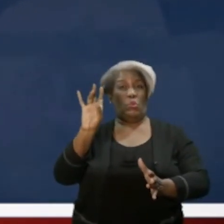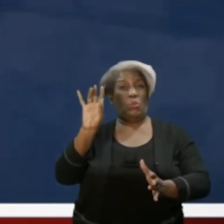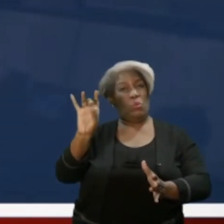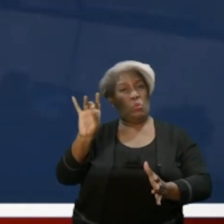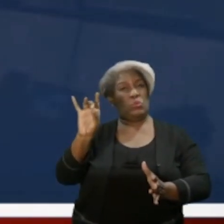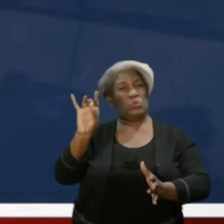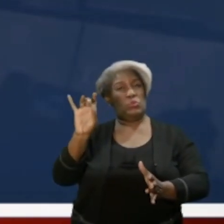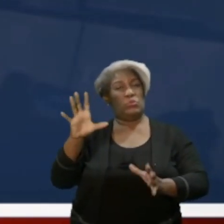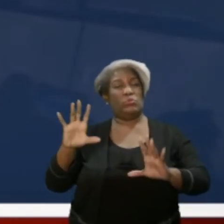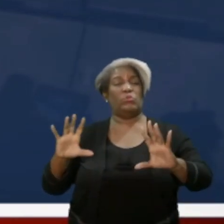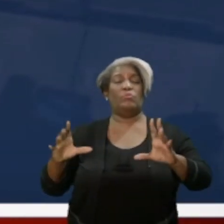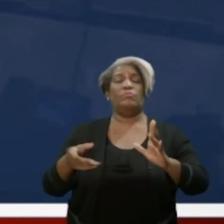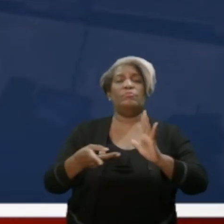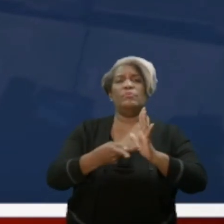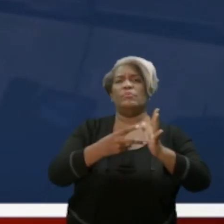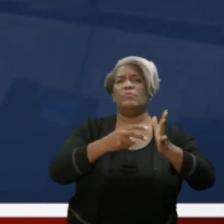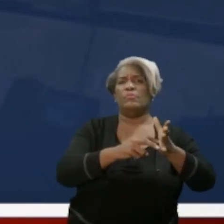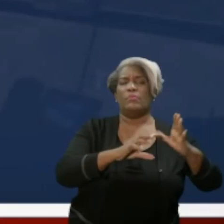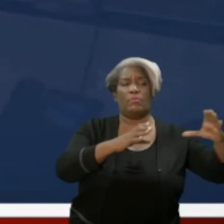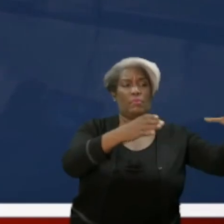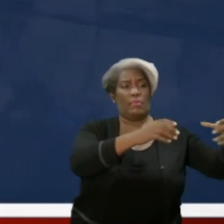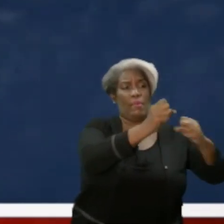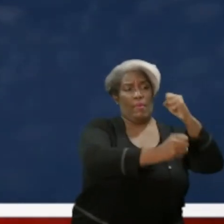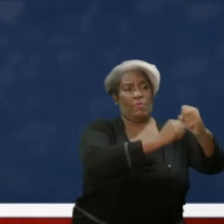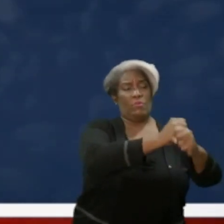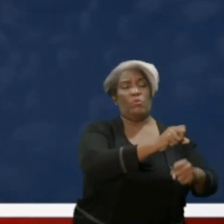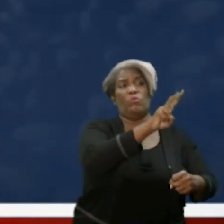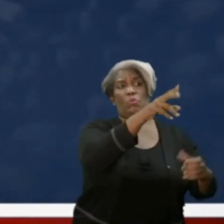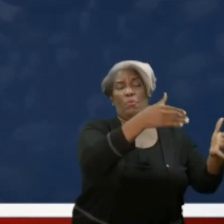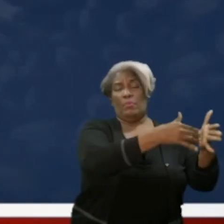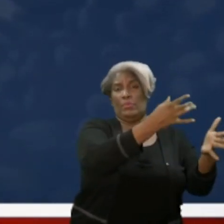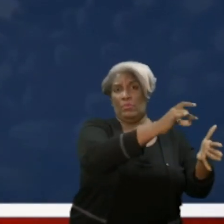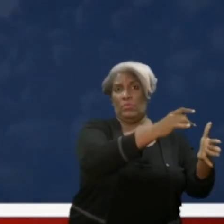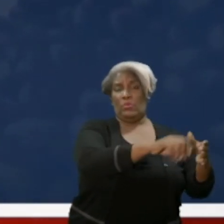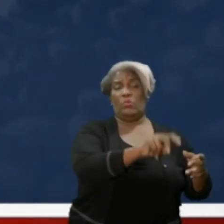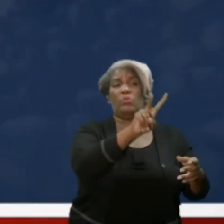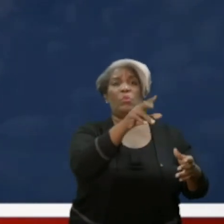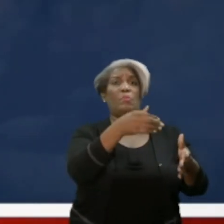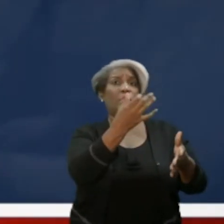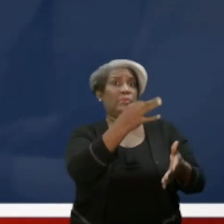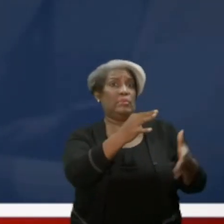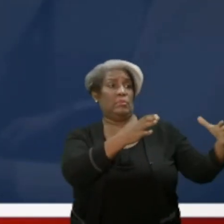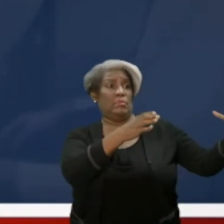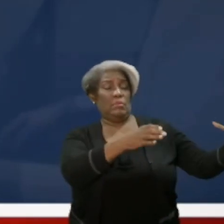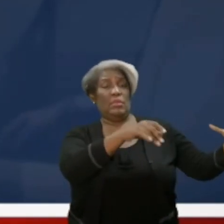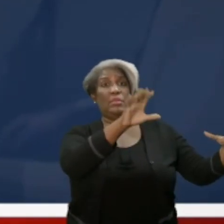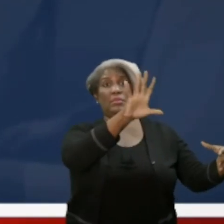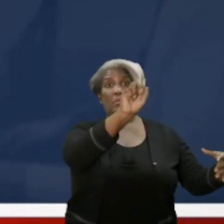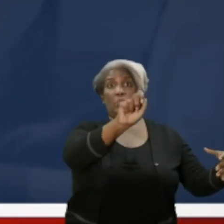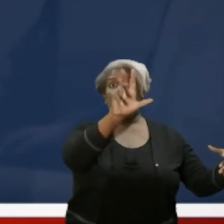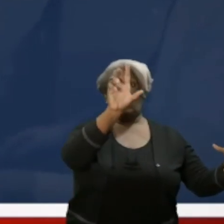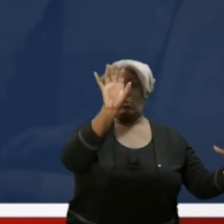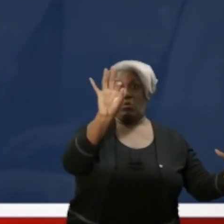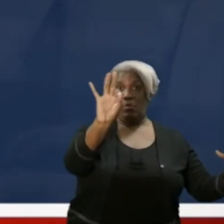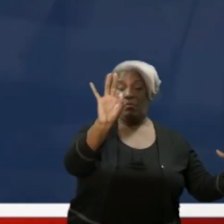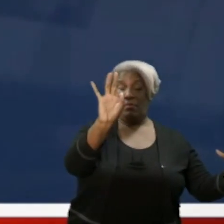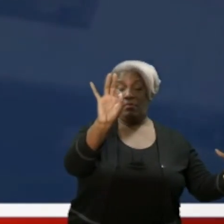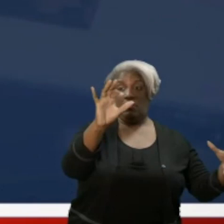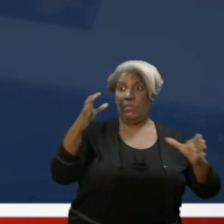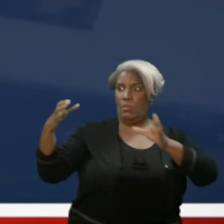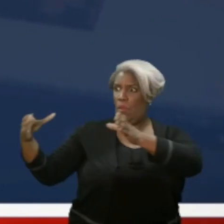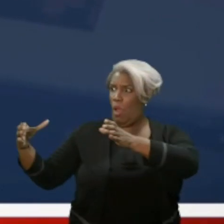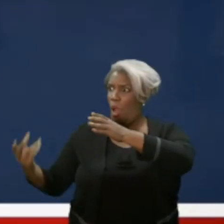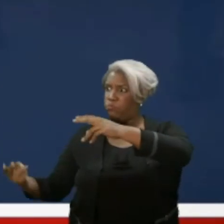1.1% menor que la tasa promedio para 2018 y 2019, que era de 5.9. Pero quisiera detenerme